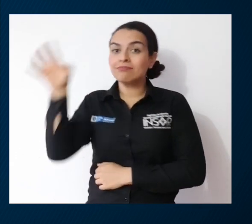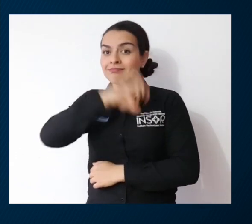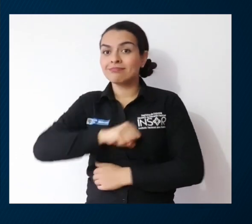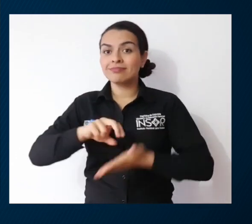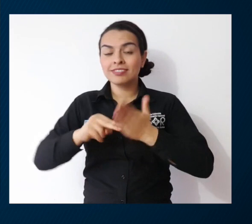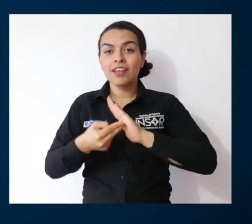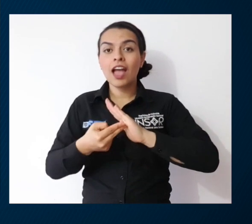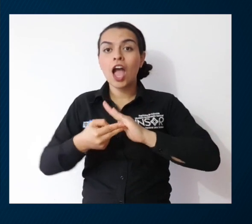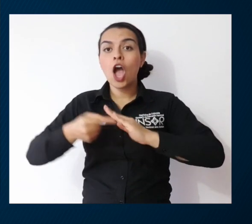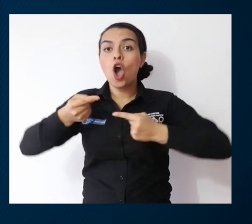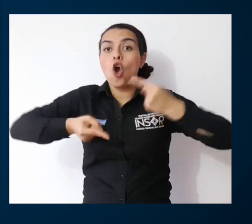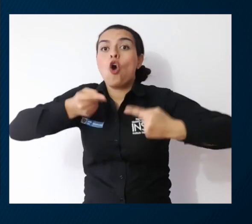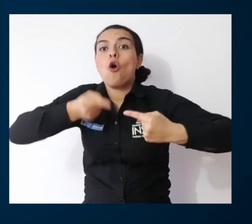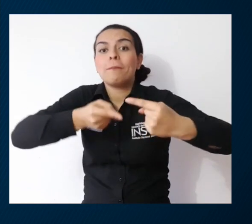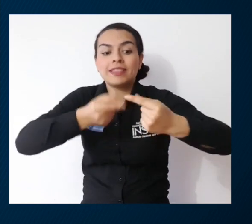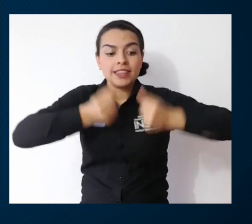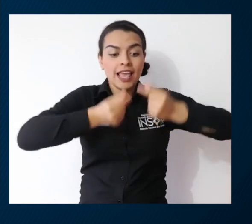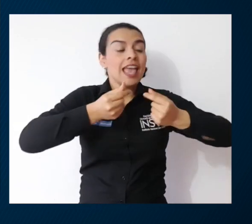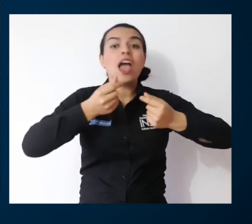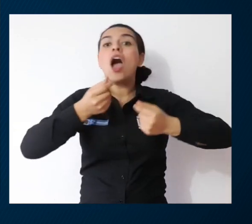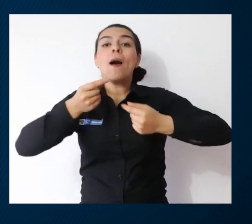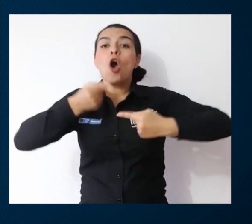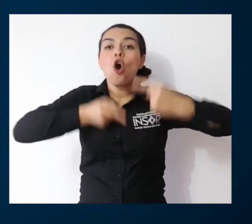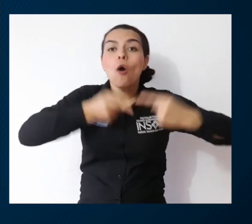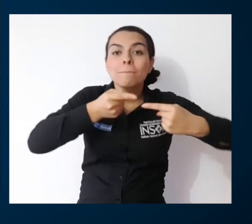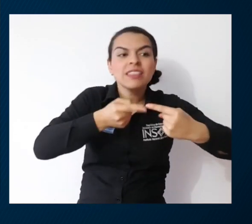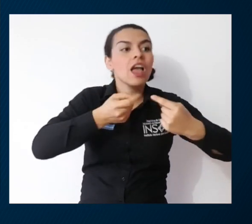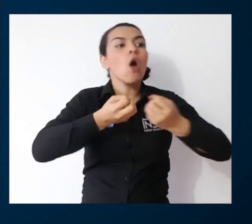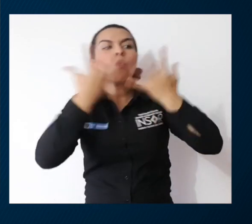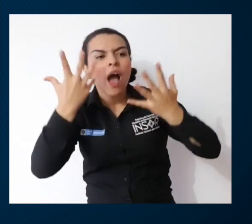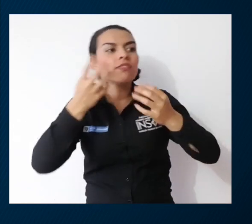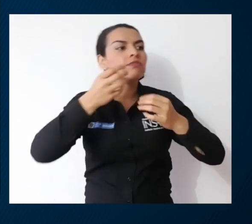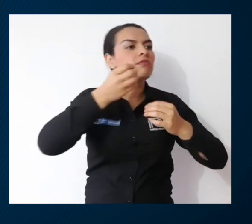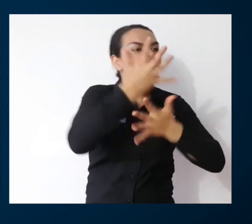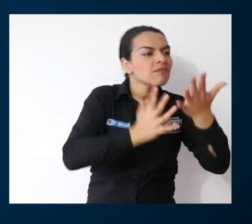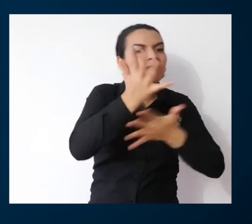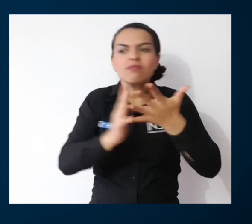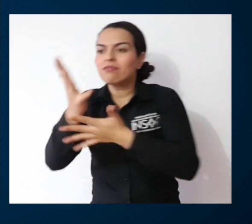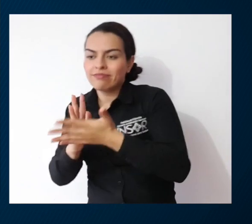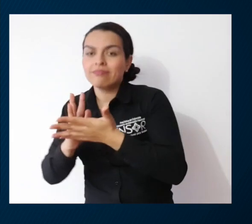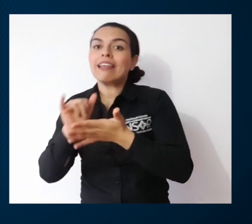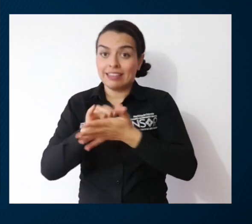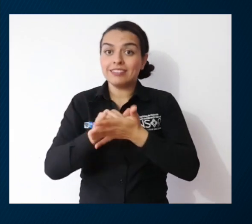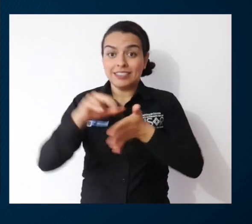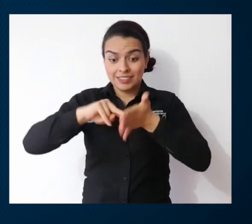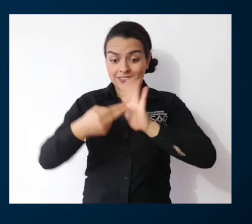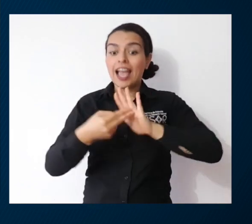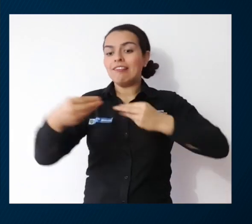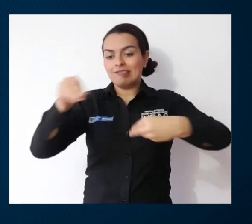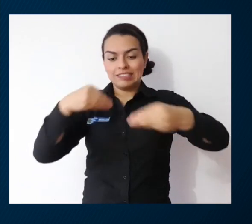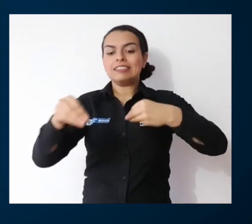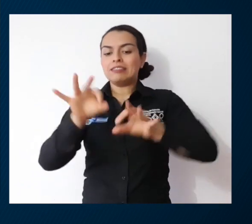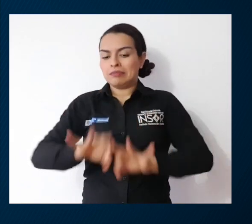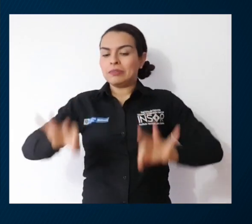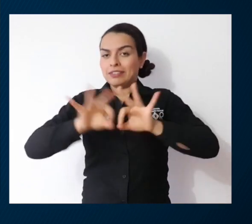cosa de la esencia de la universidad. Entonces, la flexibilización es quizás el principal aprendizaje, pero no es solo ese.